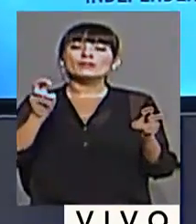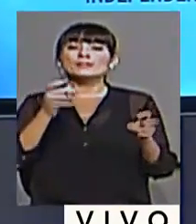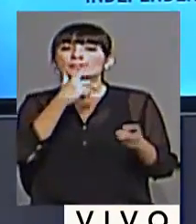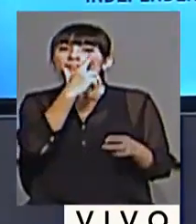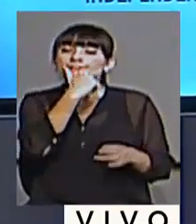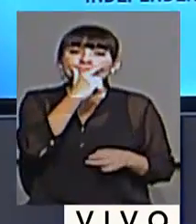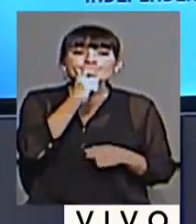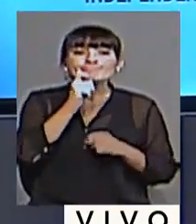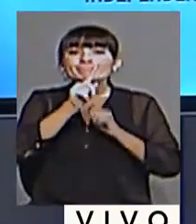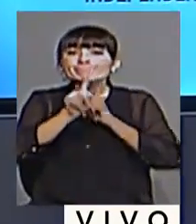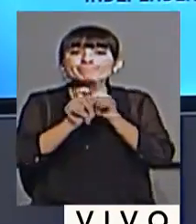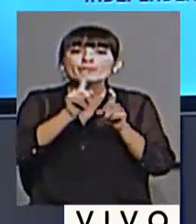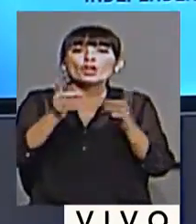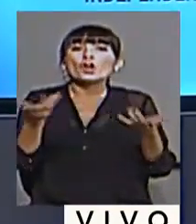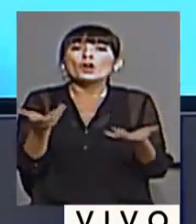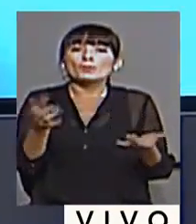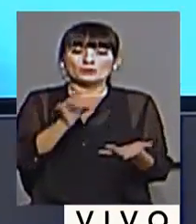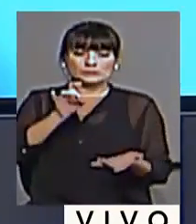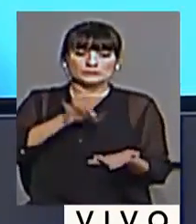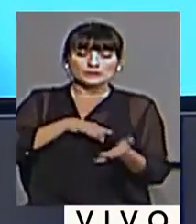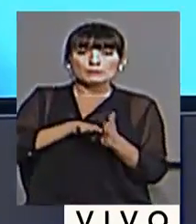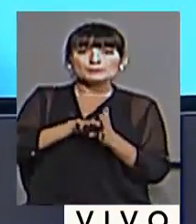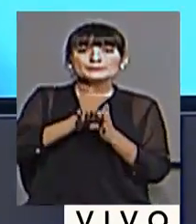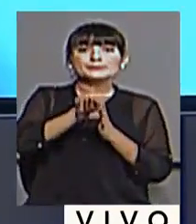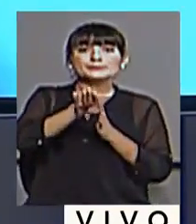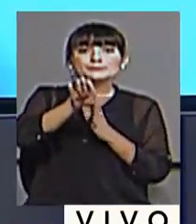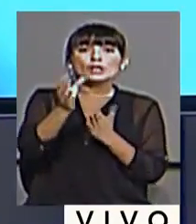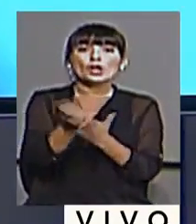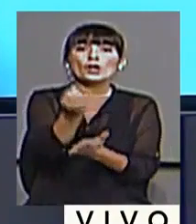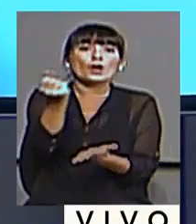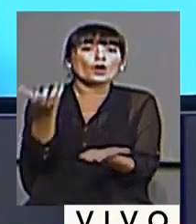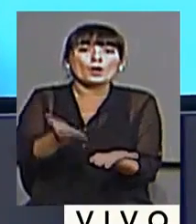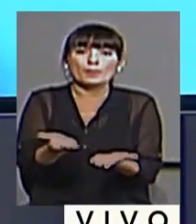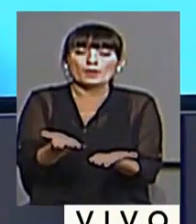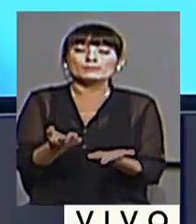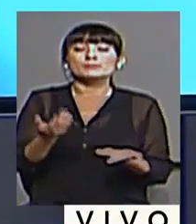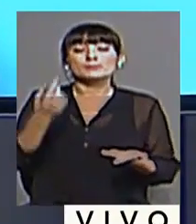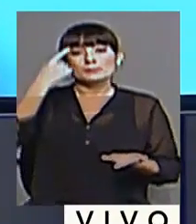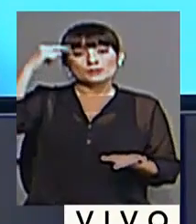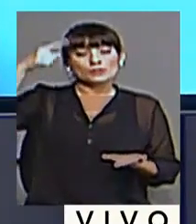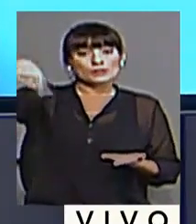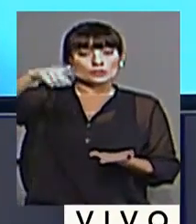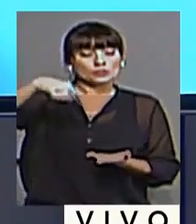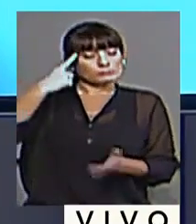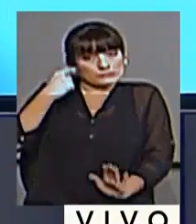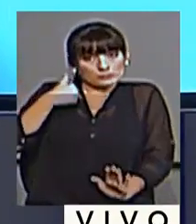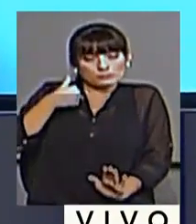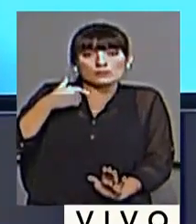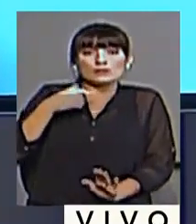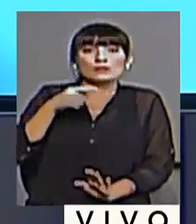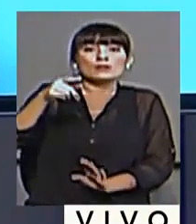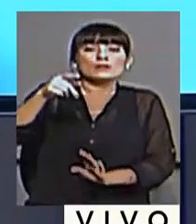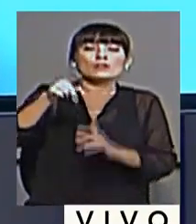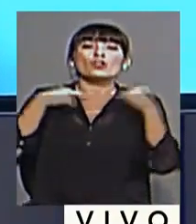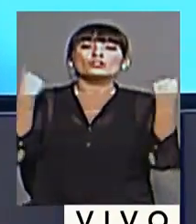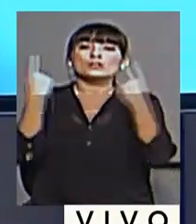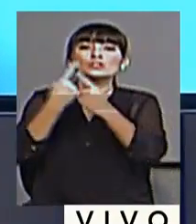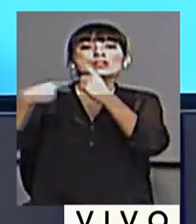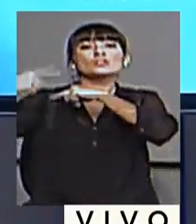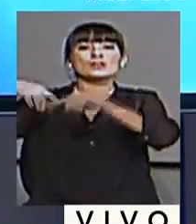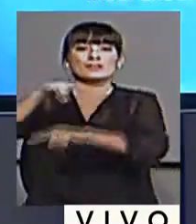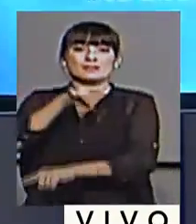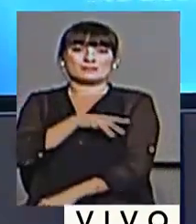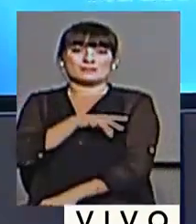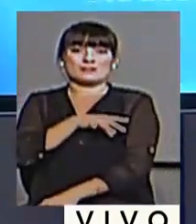cómo Chile había logrado su progreso. Pero en definitiva, lo que creo yo es que ellos tienen que poner en contexto la historia de Chile